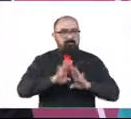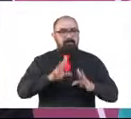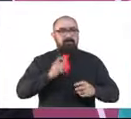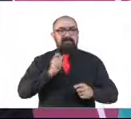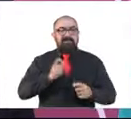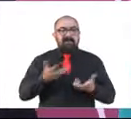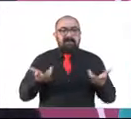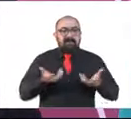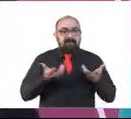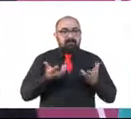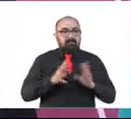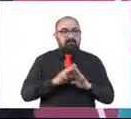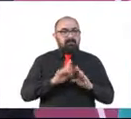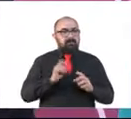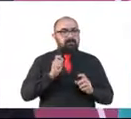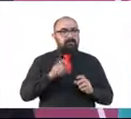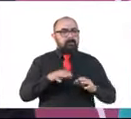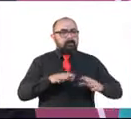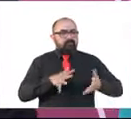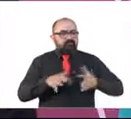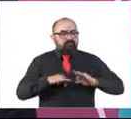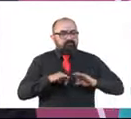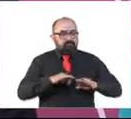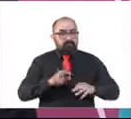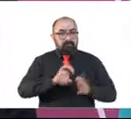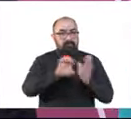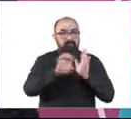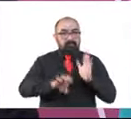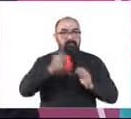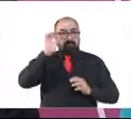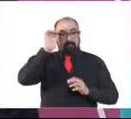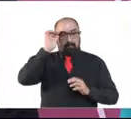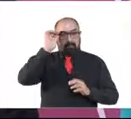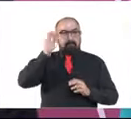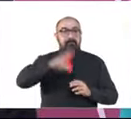acompañando es con prácticas muy sencillas, por ejemplo, Mi Parcela No Se Quema,